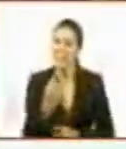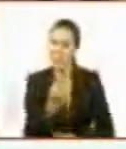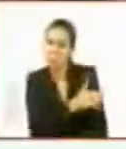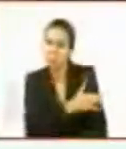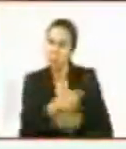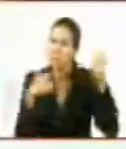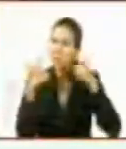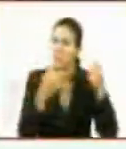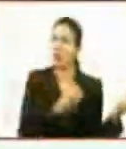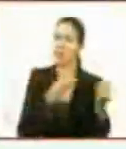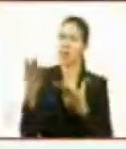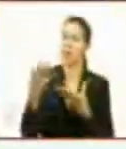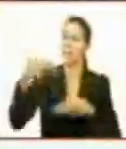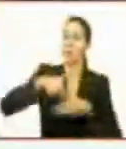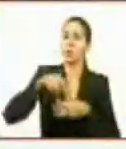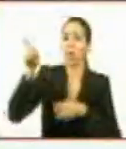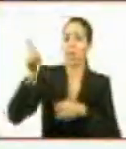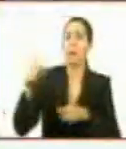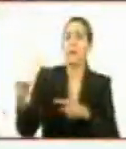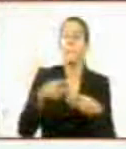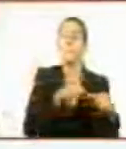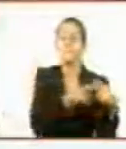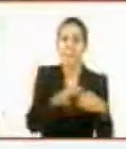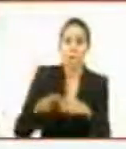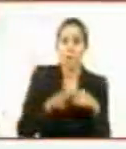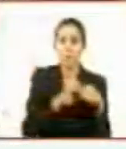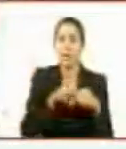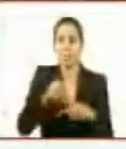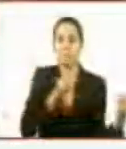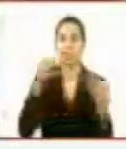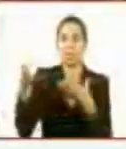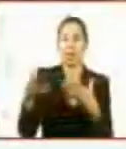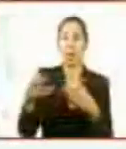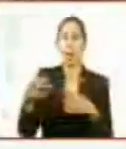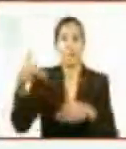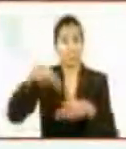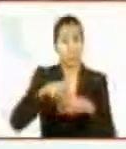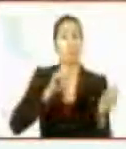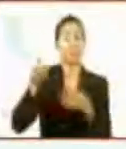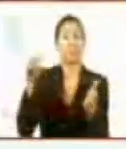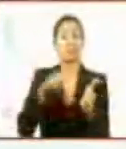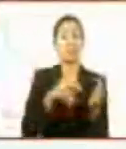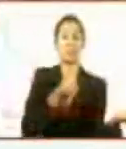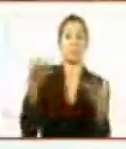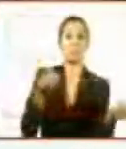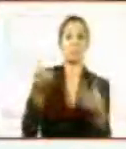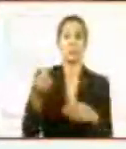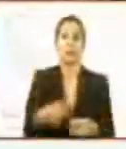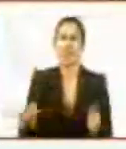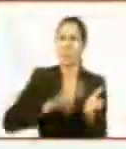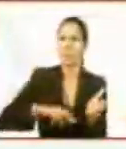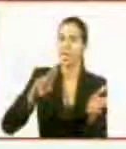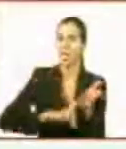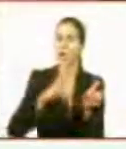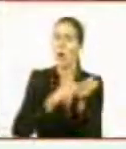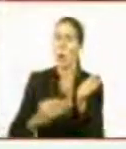regalar ahora petróleo a Bielorrusia, y que también le va a regalar ahora a Siria. Y lo repiten por todos lados, y